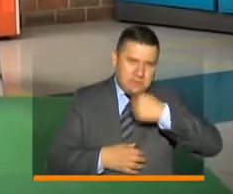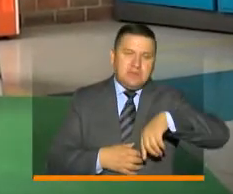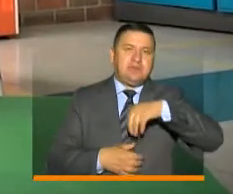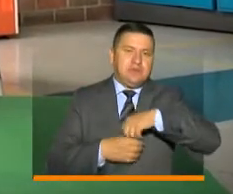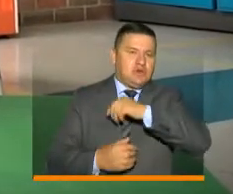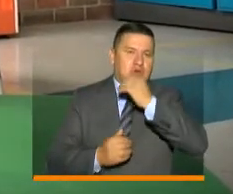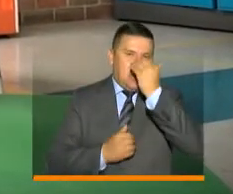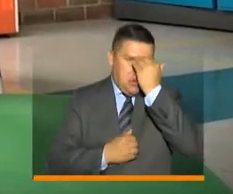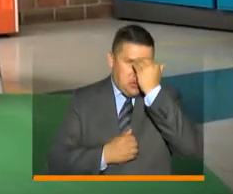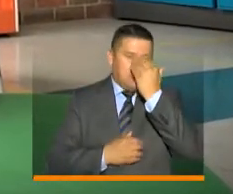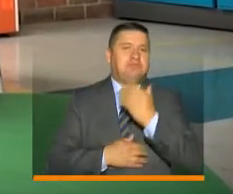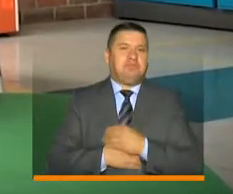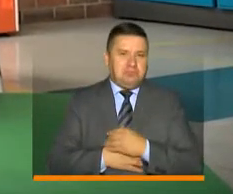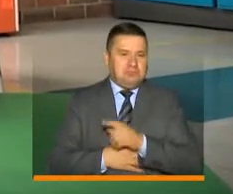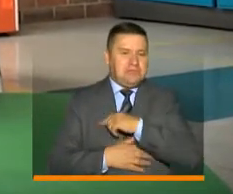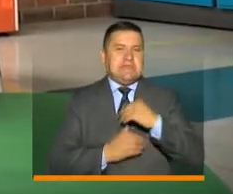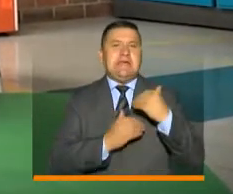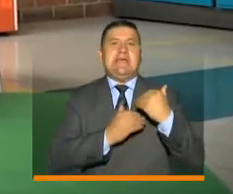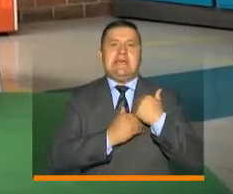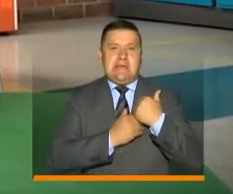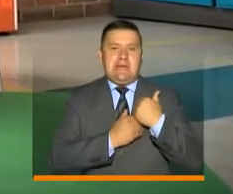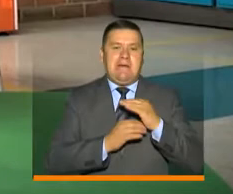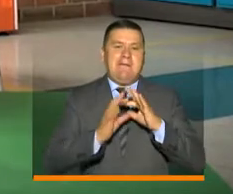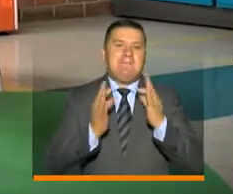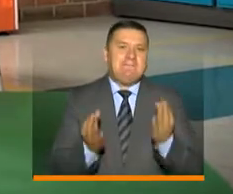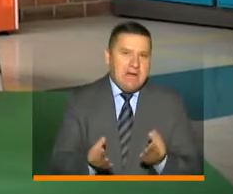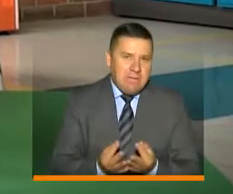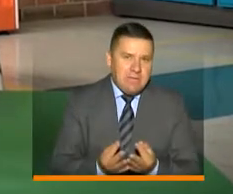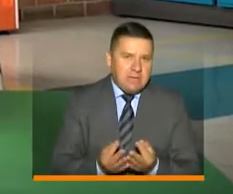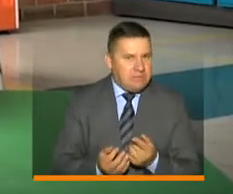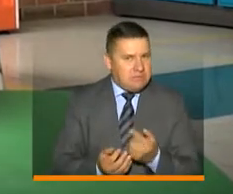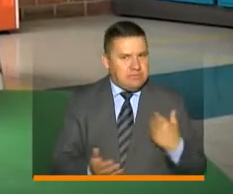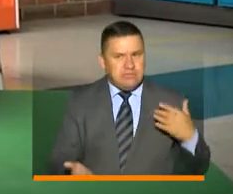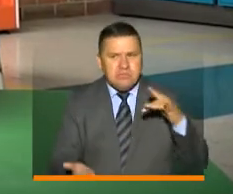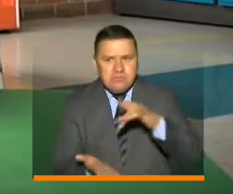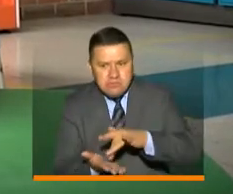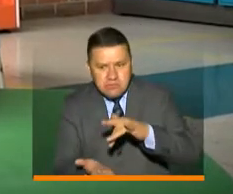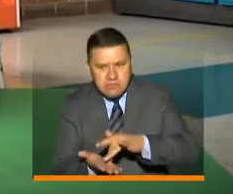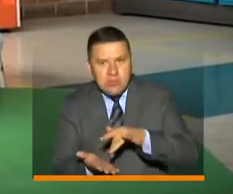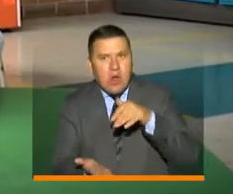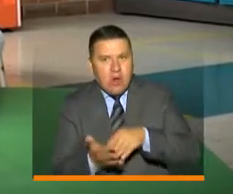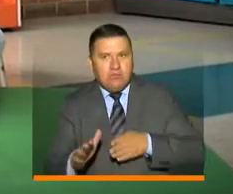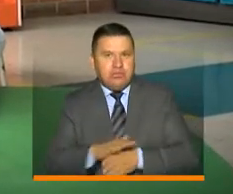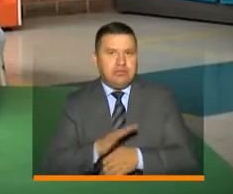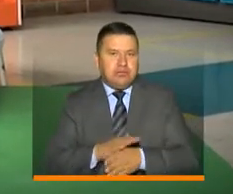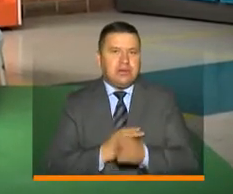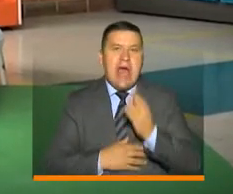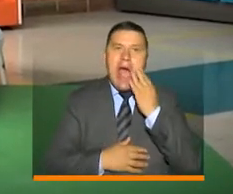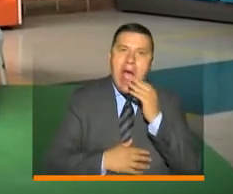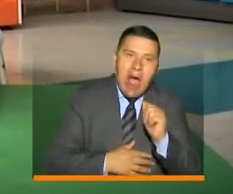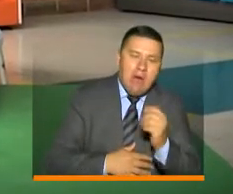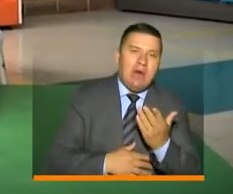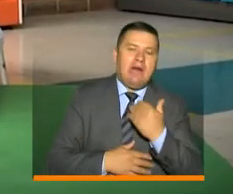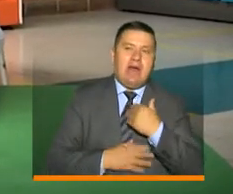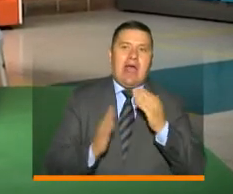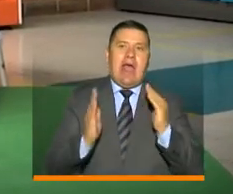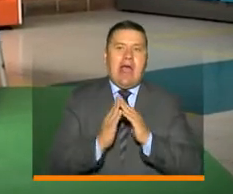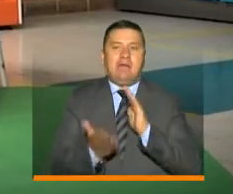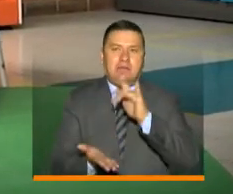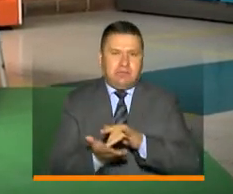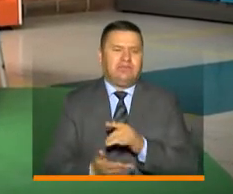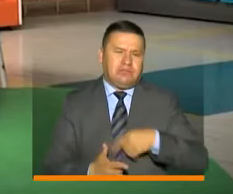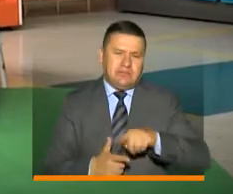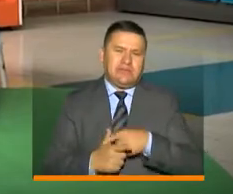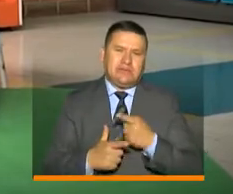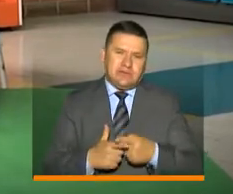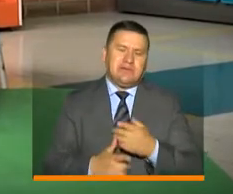Somos conscientes de esa responsabilidad que tenemos con las familias, porque este niño viene acá y va a volver a donde sus abuelos, va a volver a su casa. Entonces,